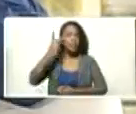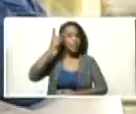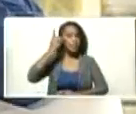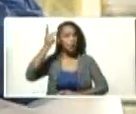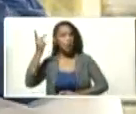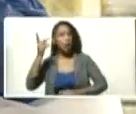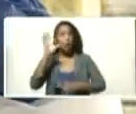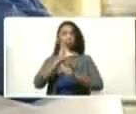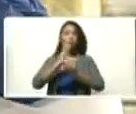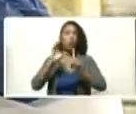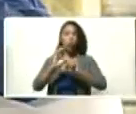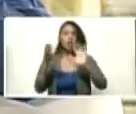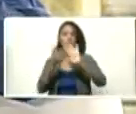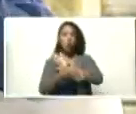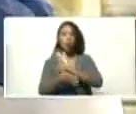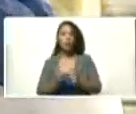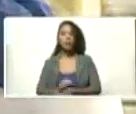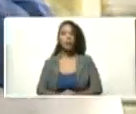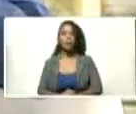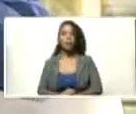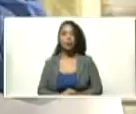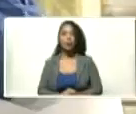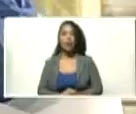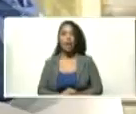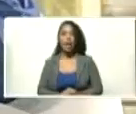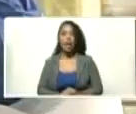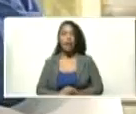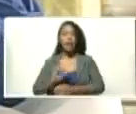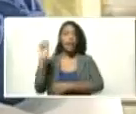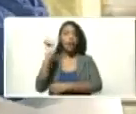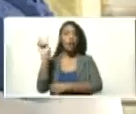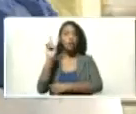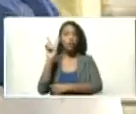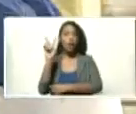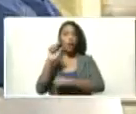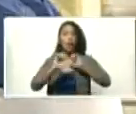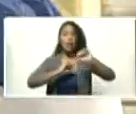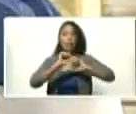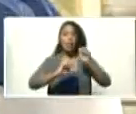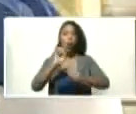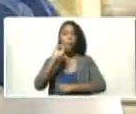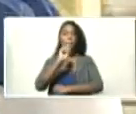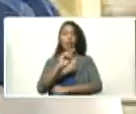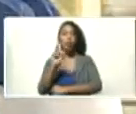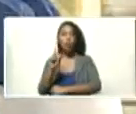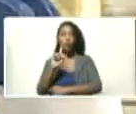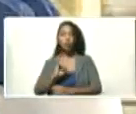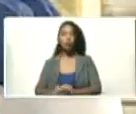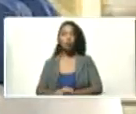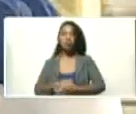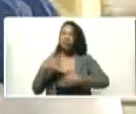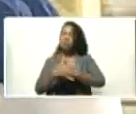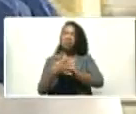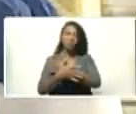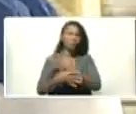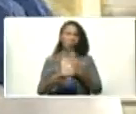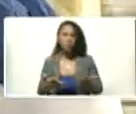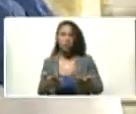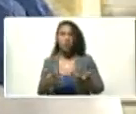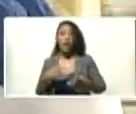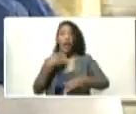y cultural de la Venezuela del siglo XXI, es que nos